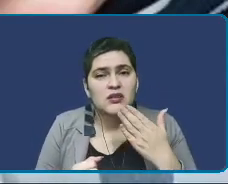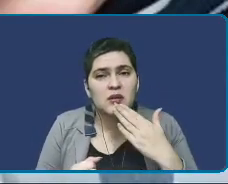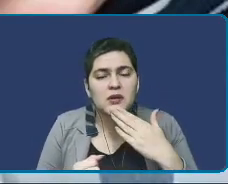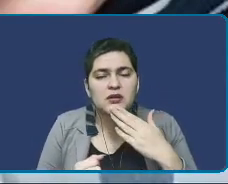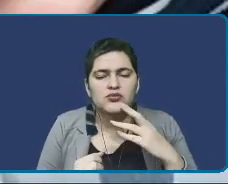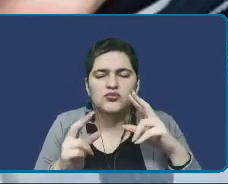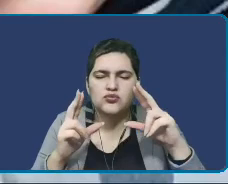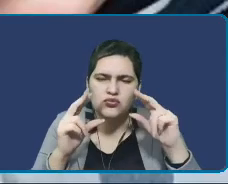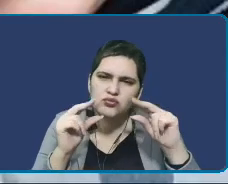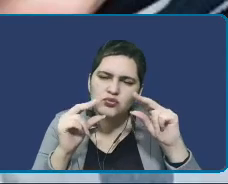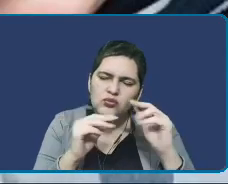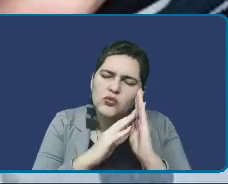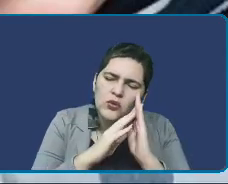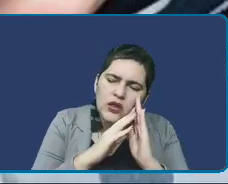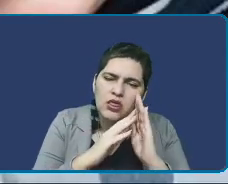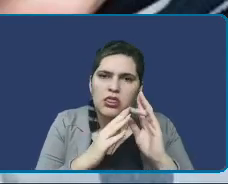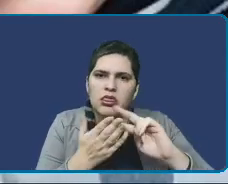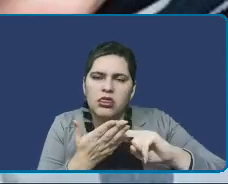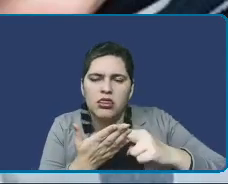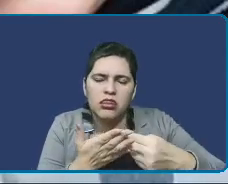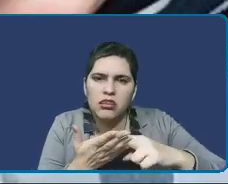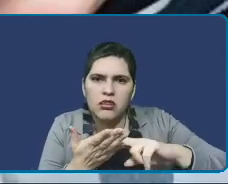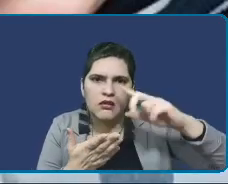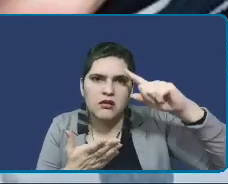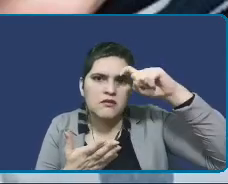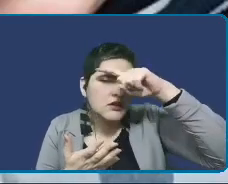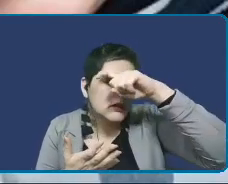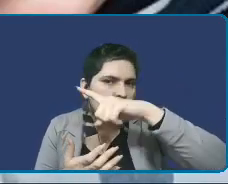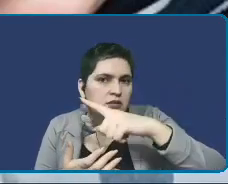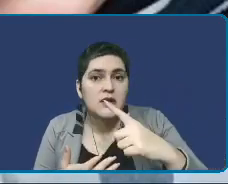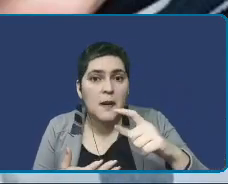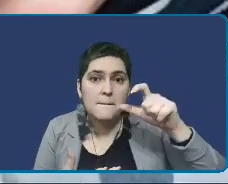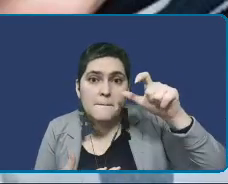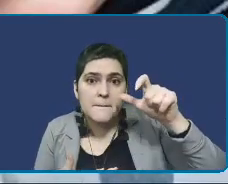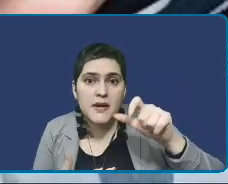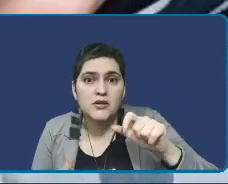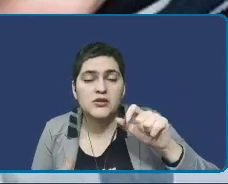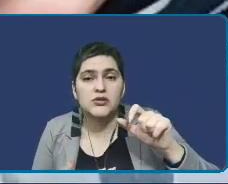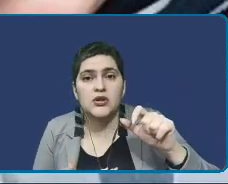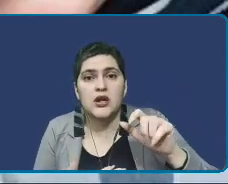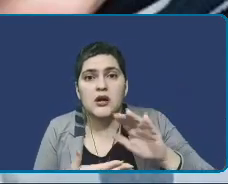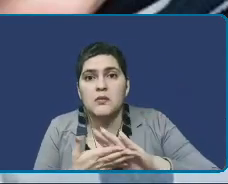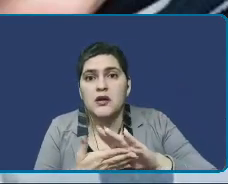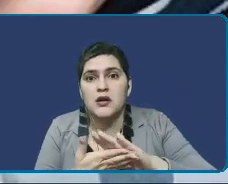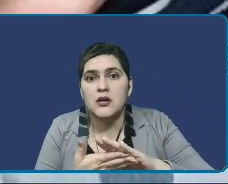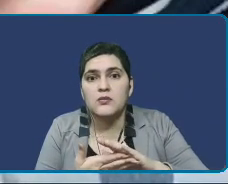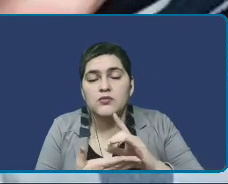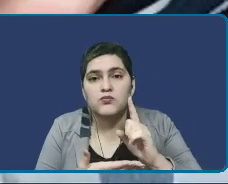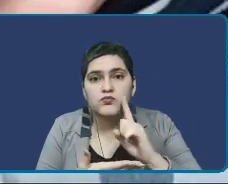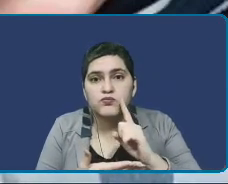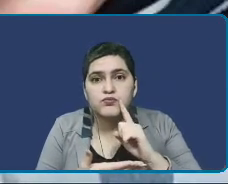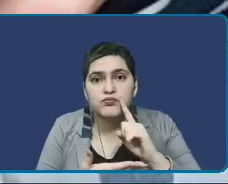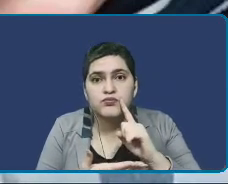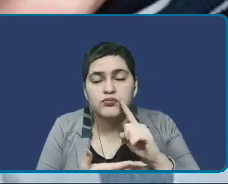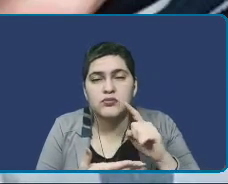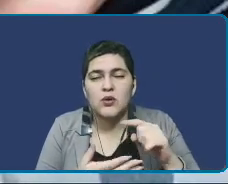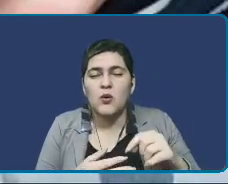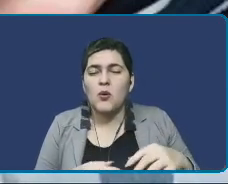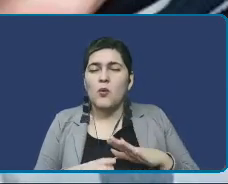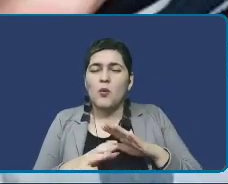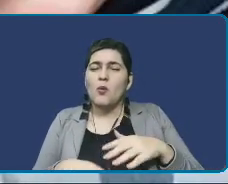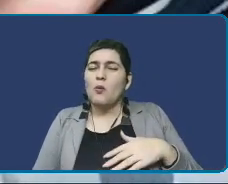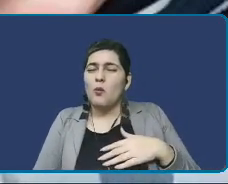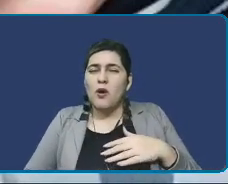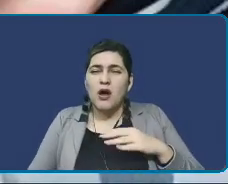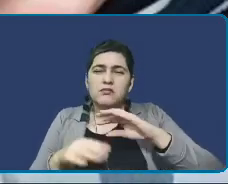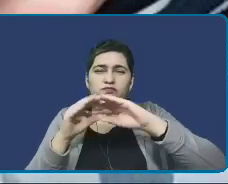con esto más irritabilidad. O sea, si alguien está teniendo por esta disfunción intestinal molestias